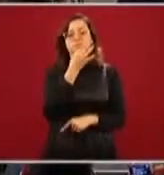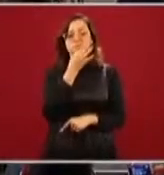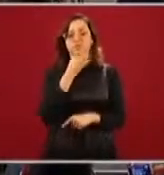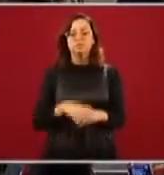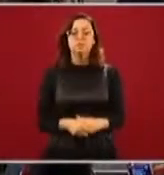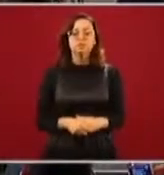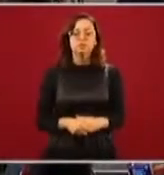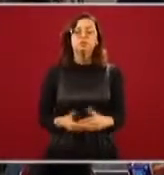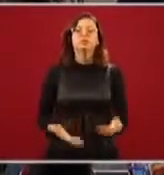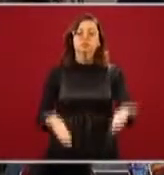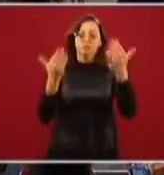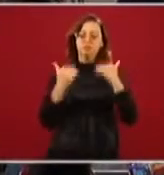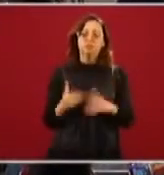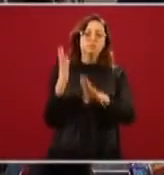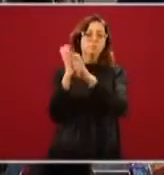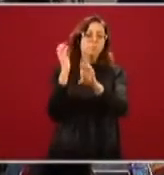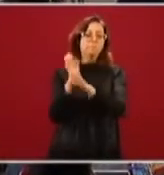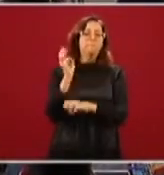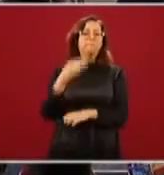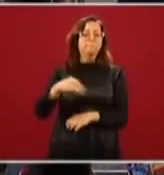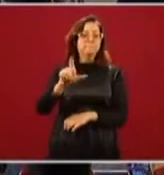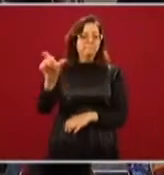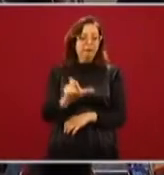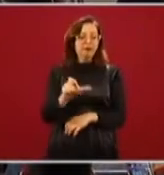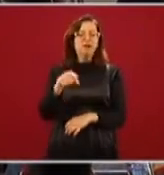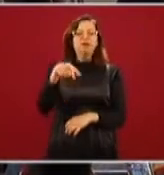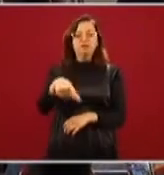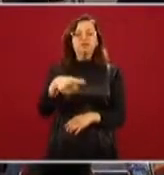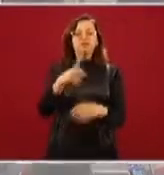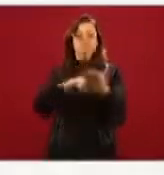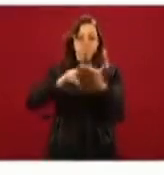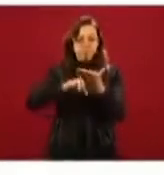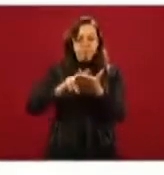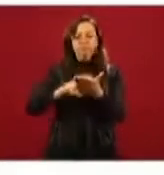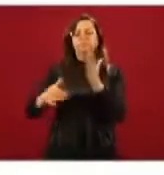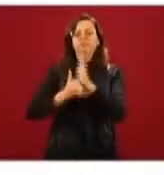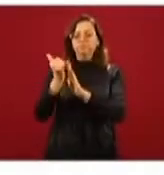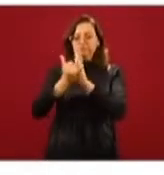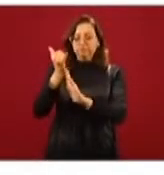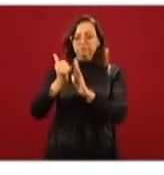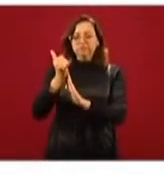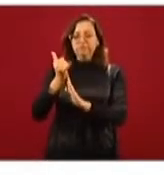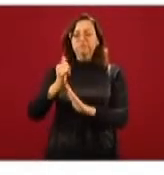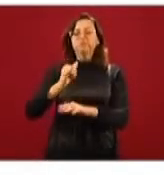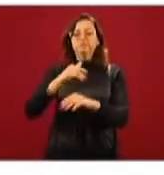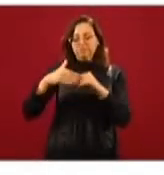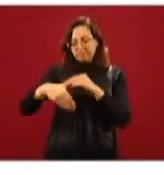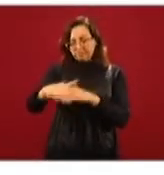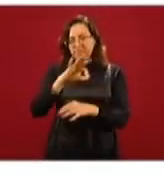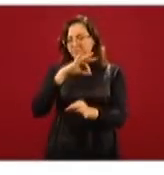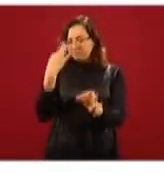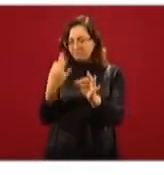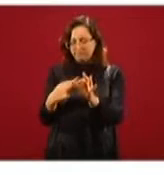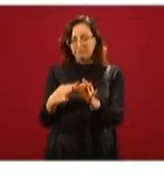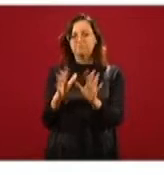los mexibuses. La parte verde es lo que ya está hoy en día en construcción y estaremos terminando la segunda mitad del año. La parte